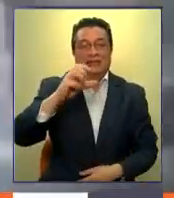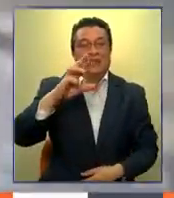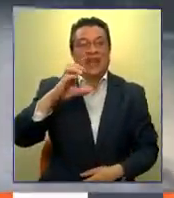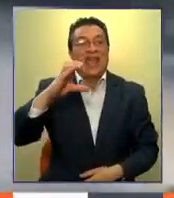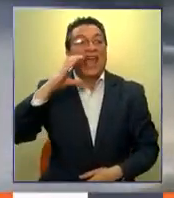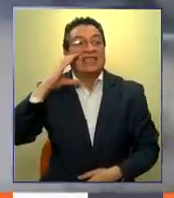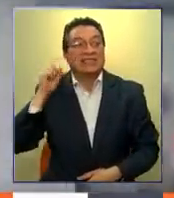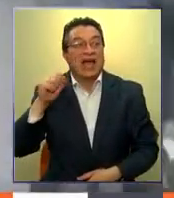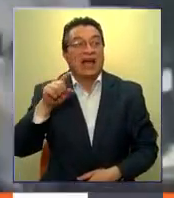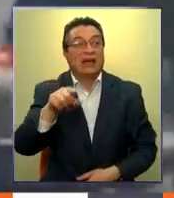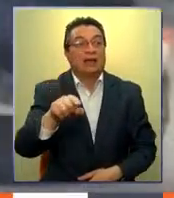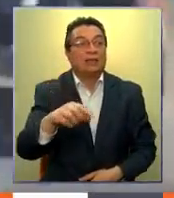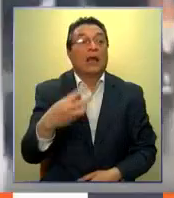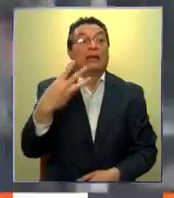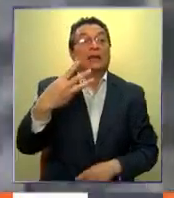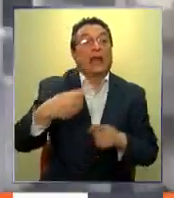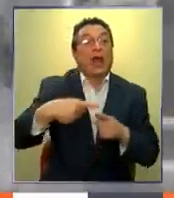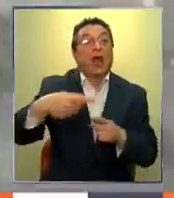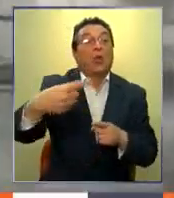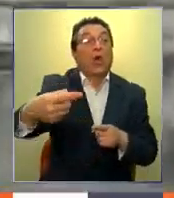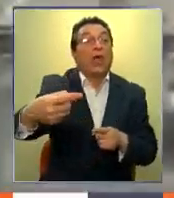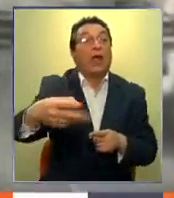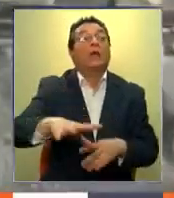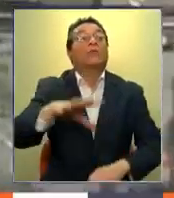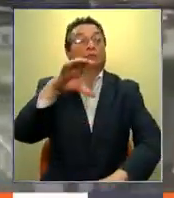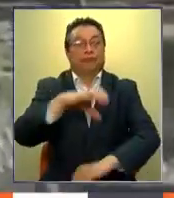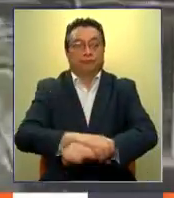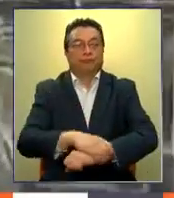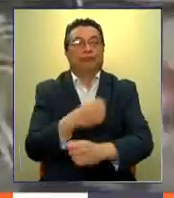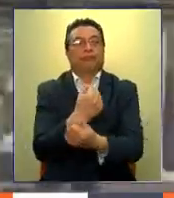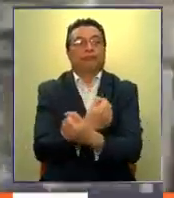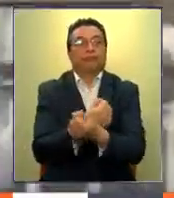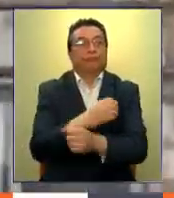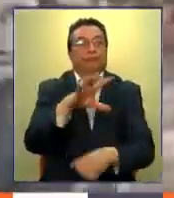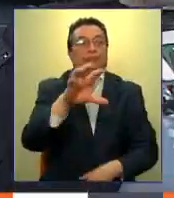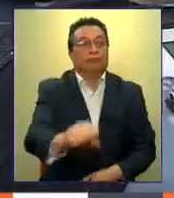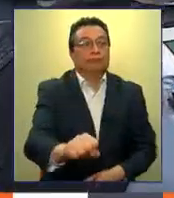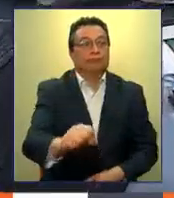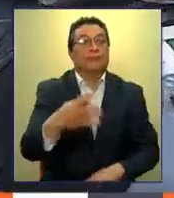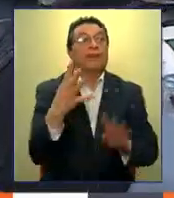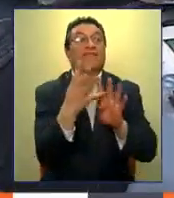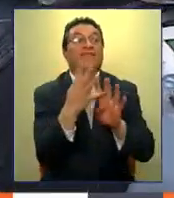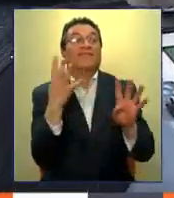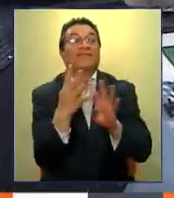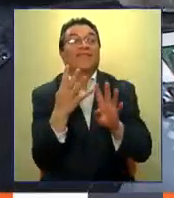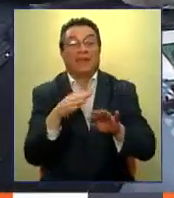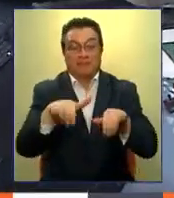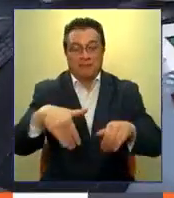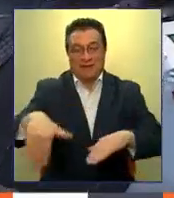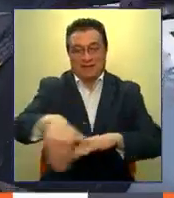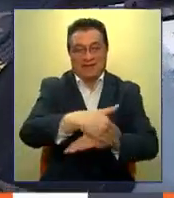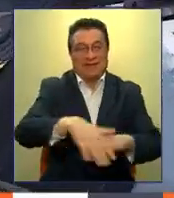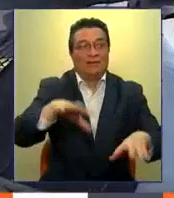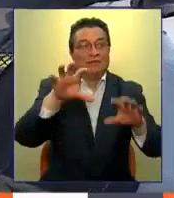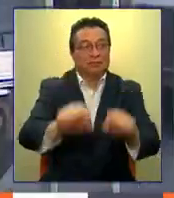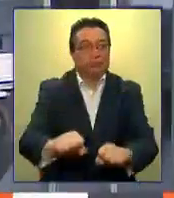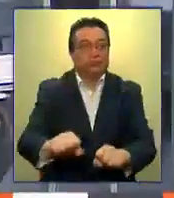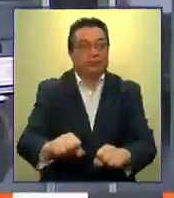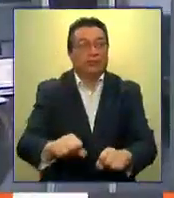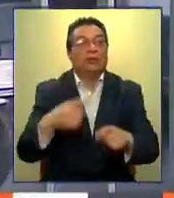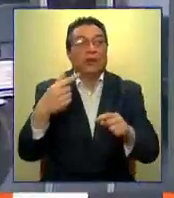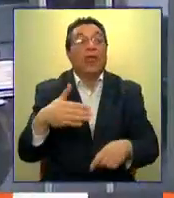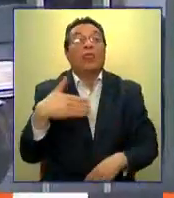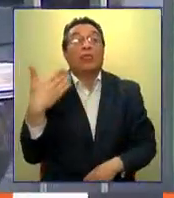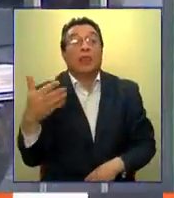huida sólo tres cuadras después son detenidos por carabineros justo una feria ubicada en la misma avenida eso sí horas